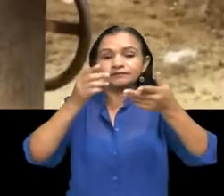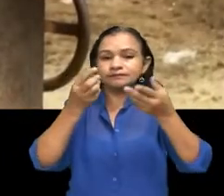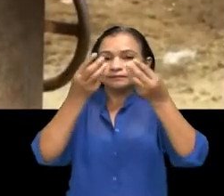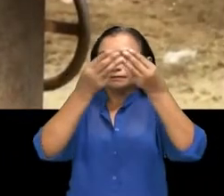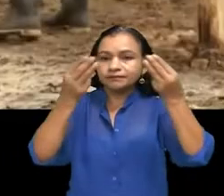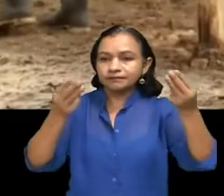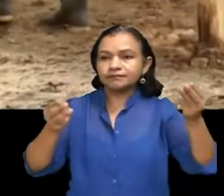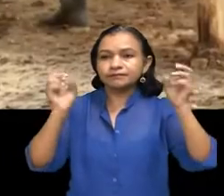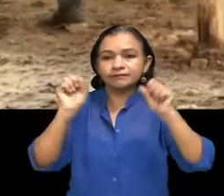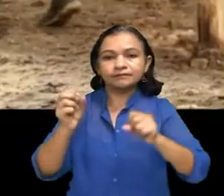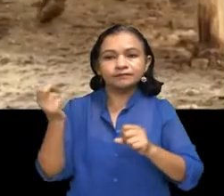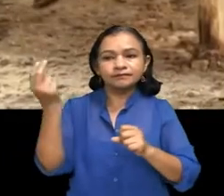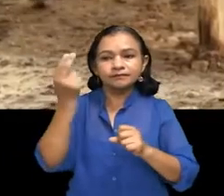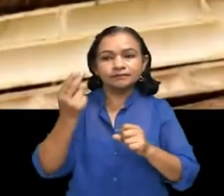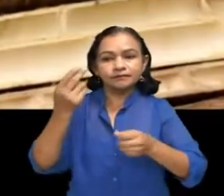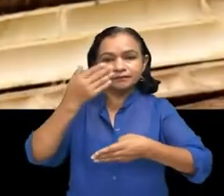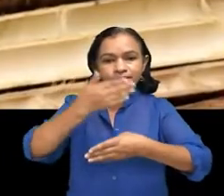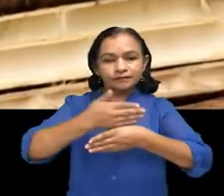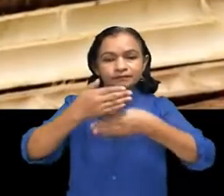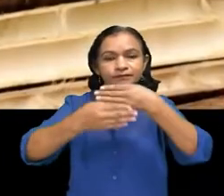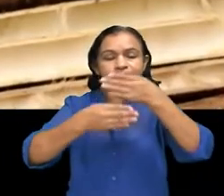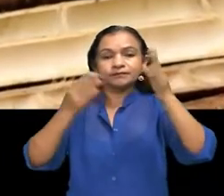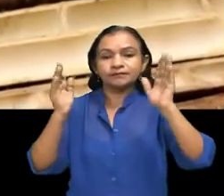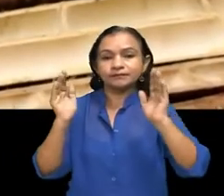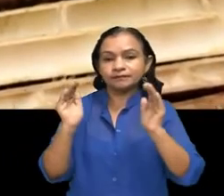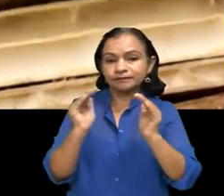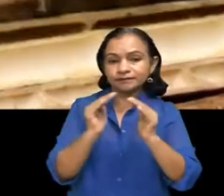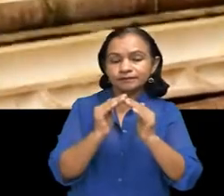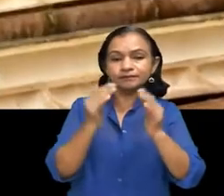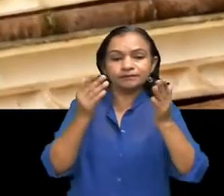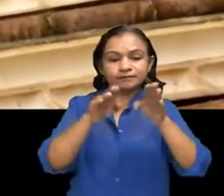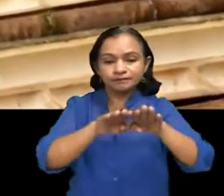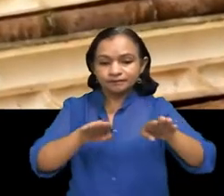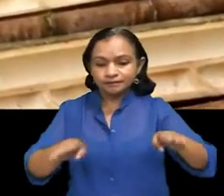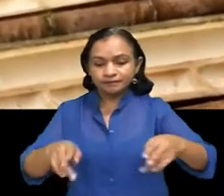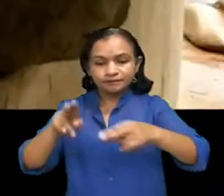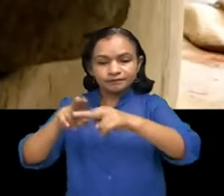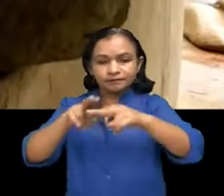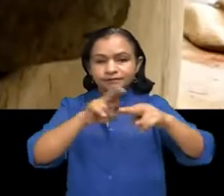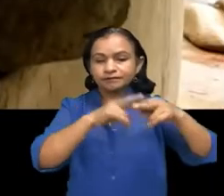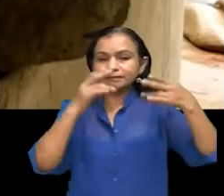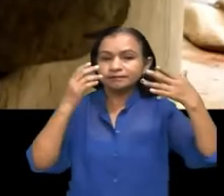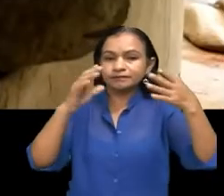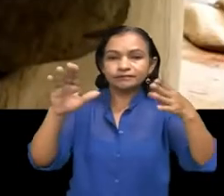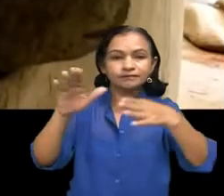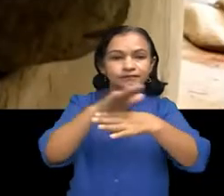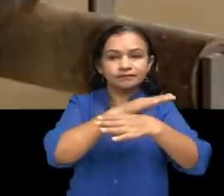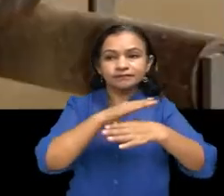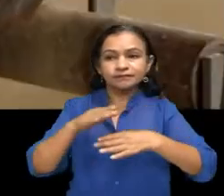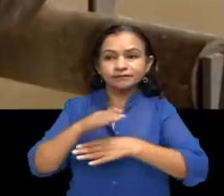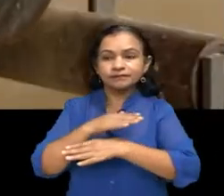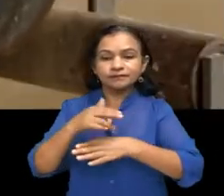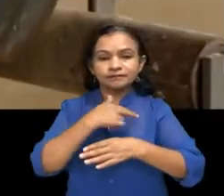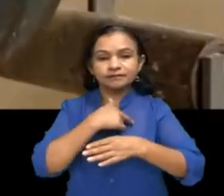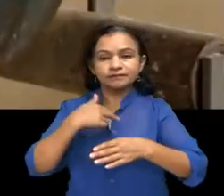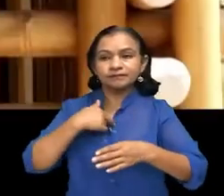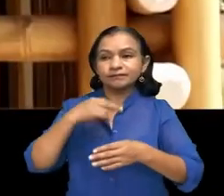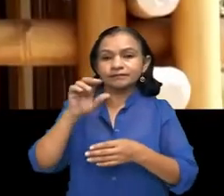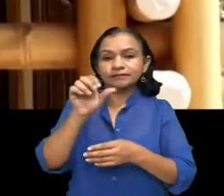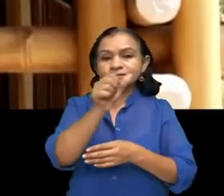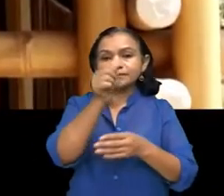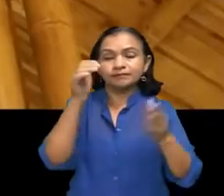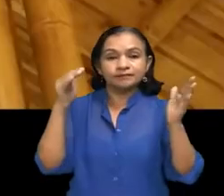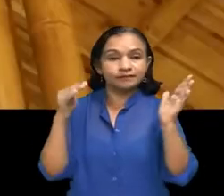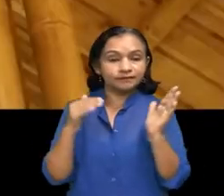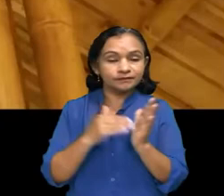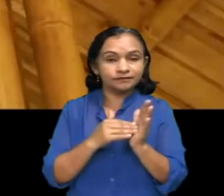ser utilizado para la construcción de viviendas, muebles e industrialización. Desde hace más de 6.000 años,